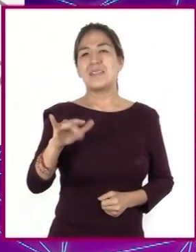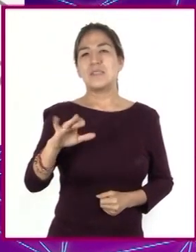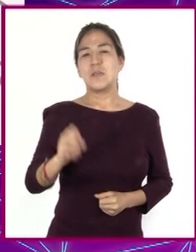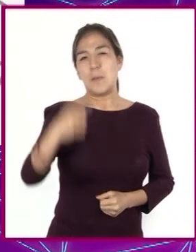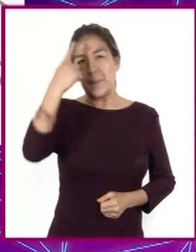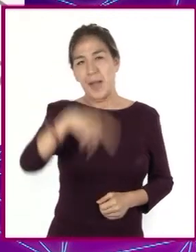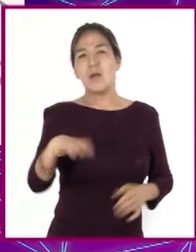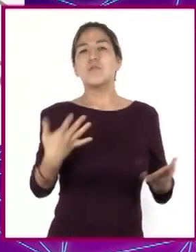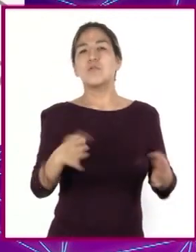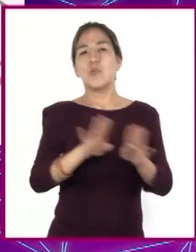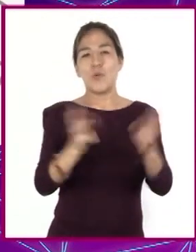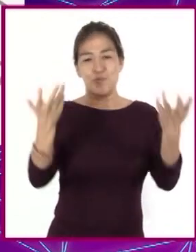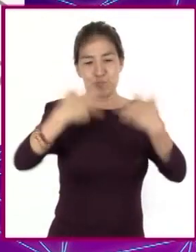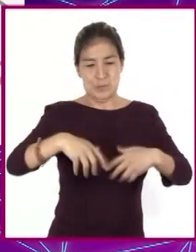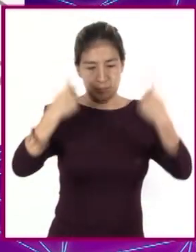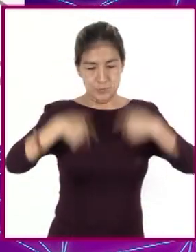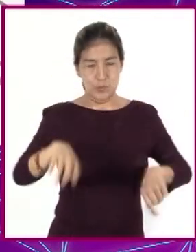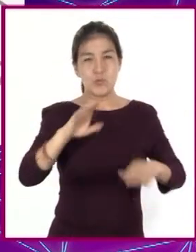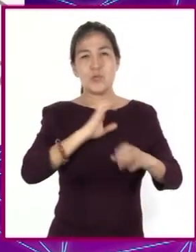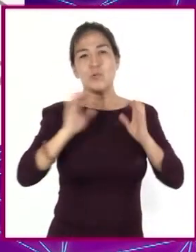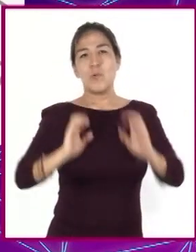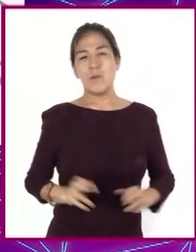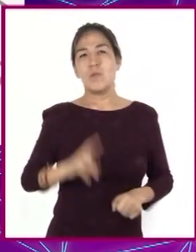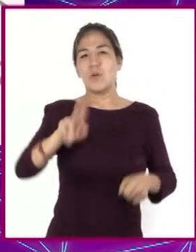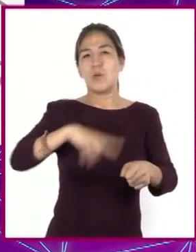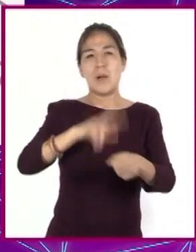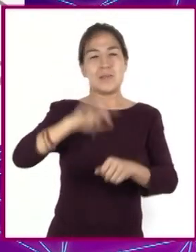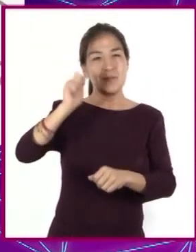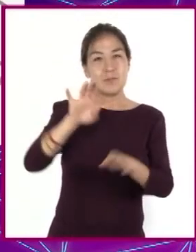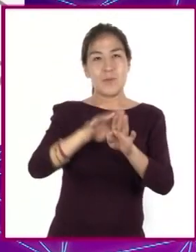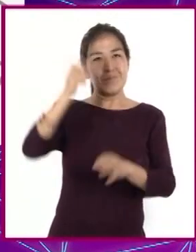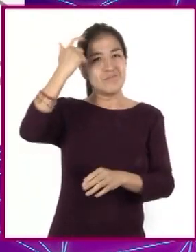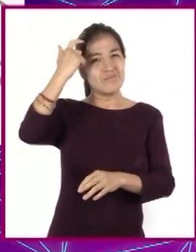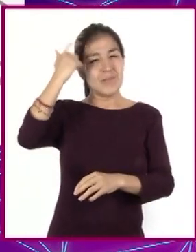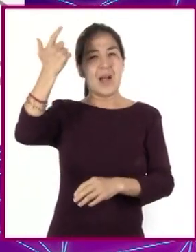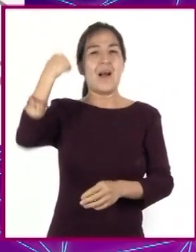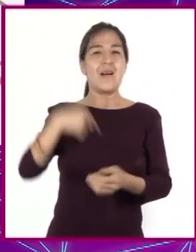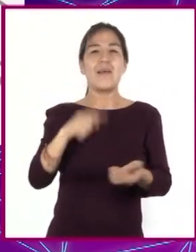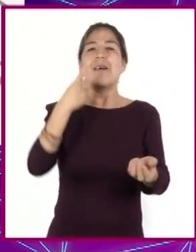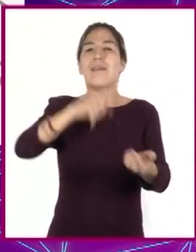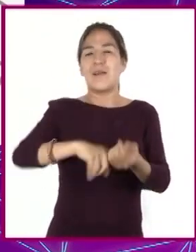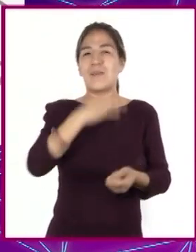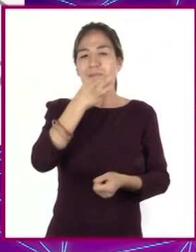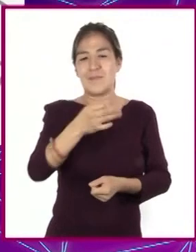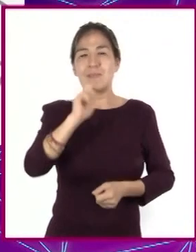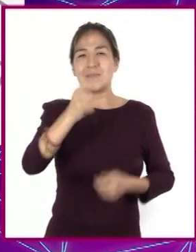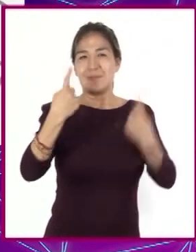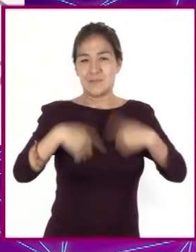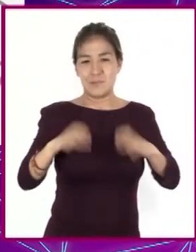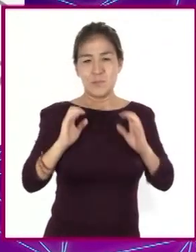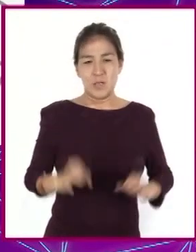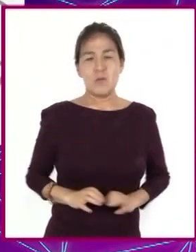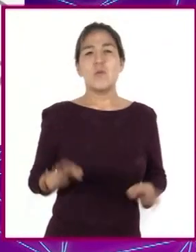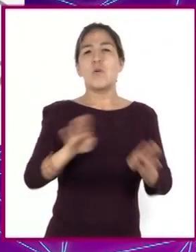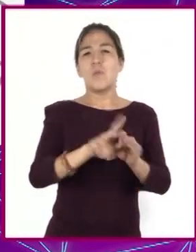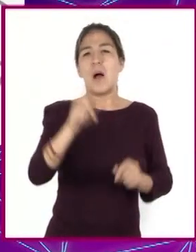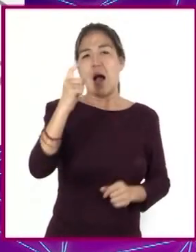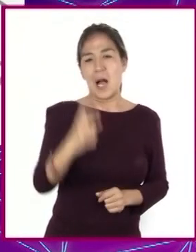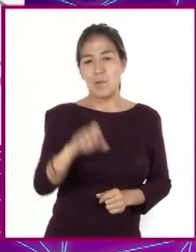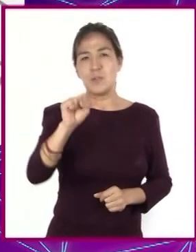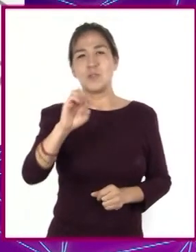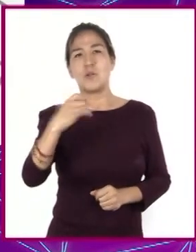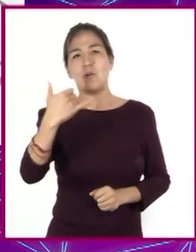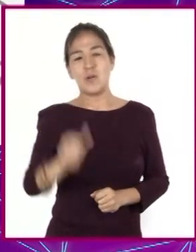a la función normal de la neurotransmisión. Lo podemos encontrar en alimentos derivados de lácteos, la soya,